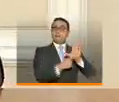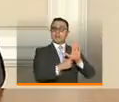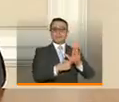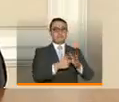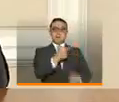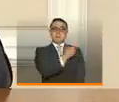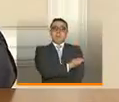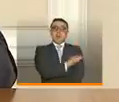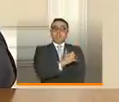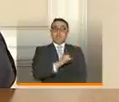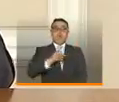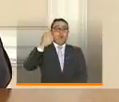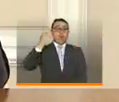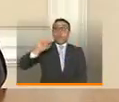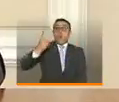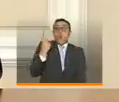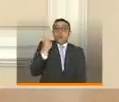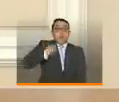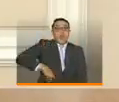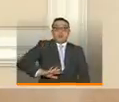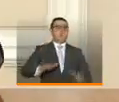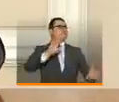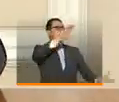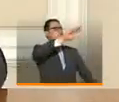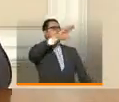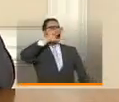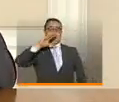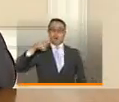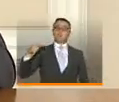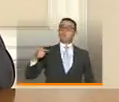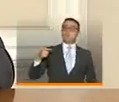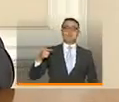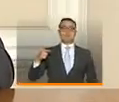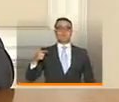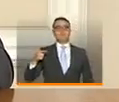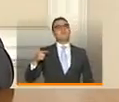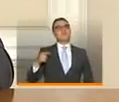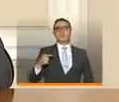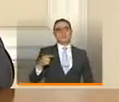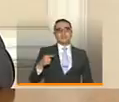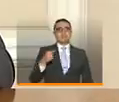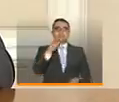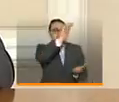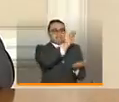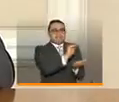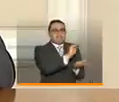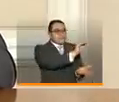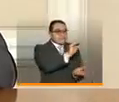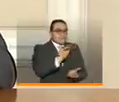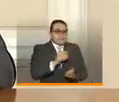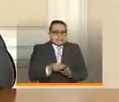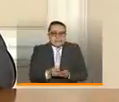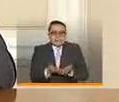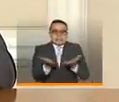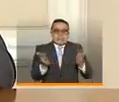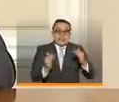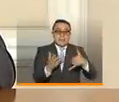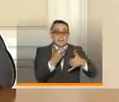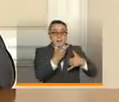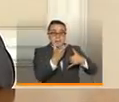vacunas en el primer día, y debido a eso debemos tener una gradualidad, pero una gradualidad que sea equitativa entre los